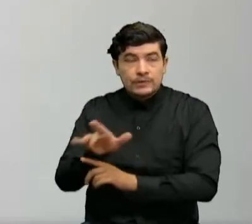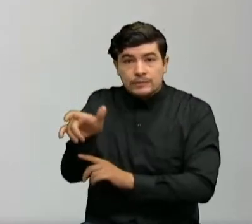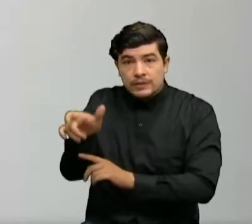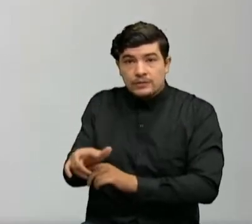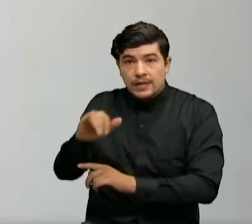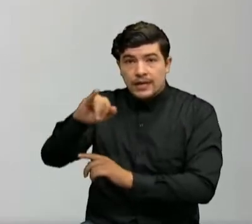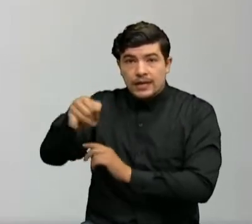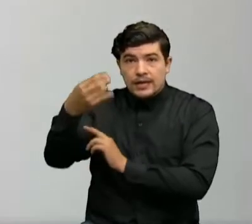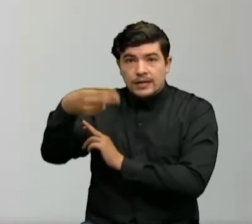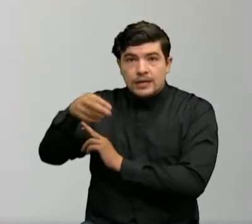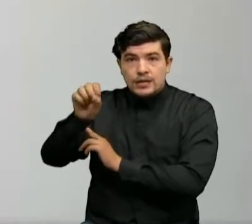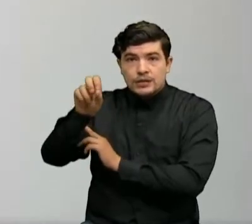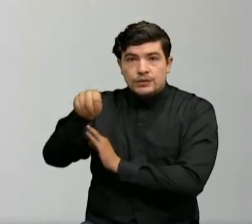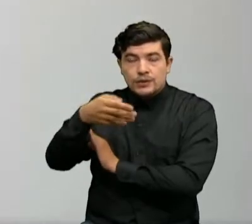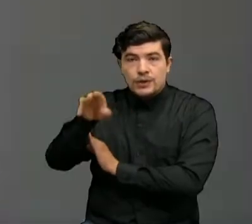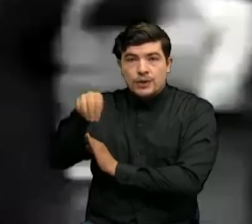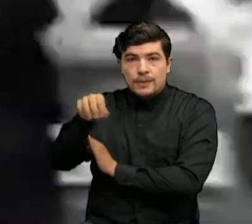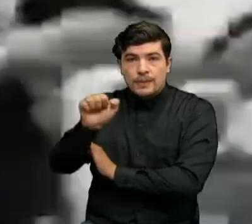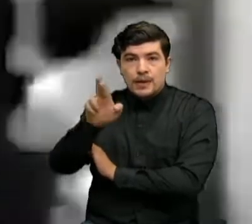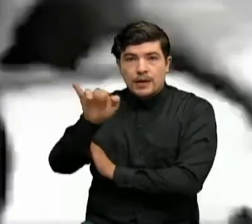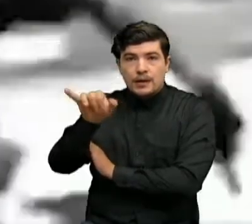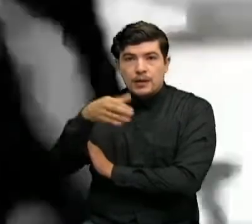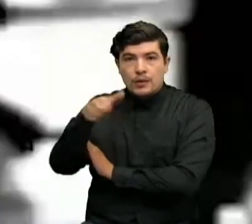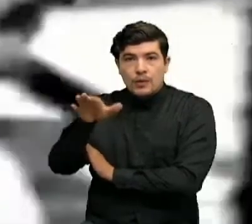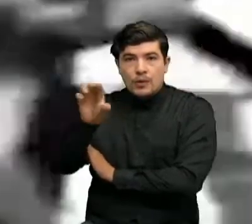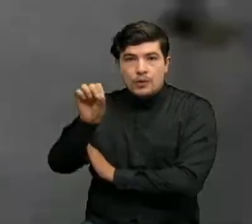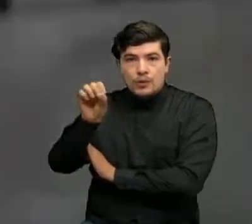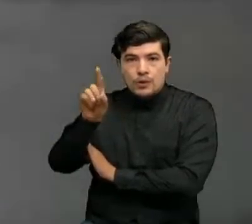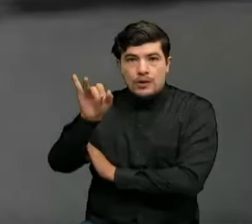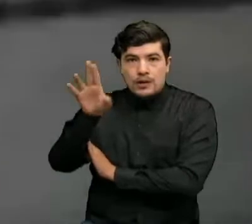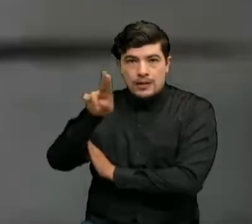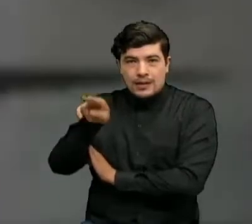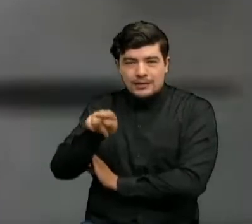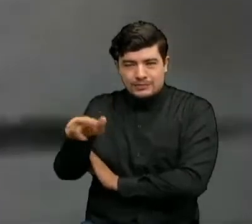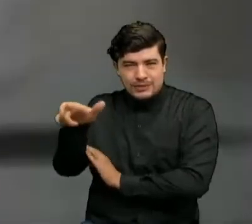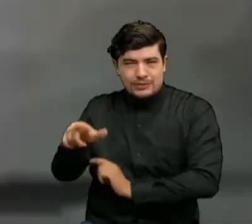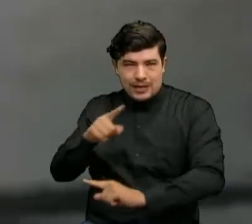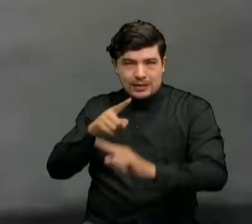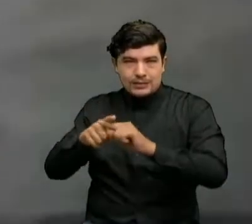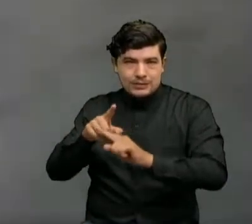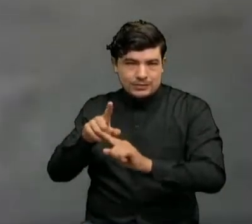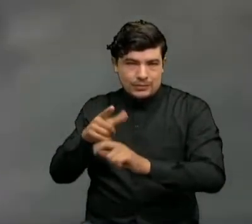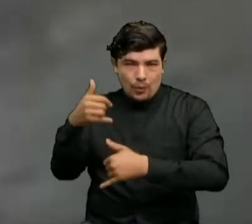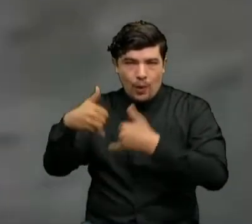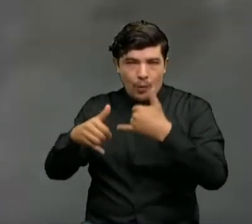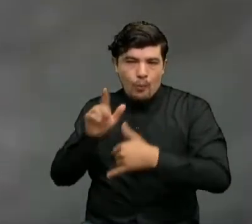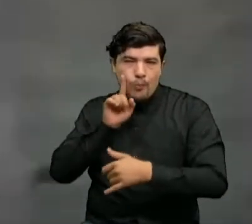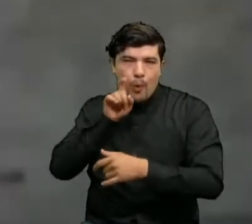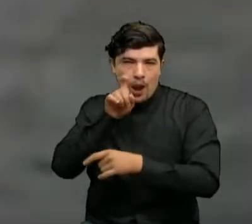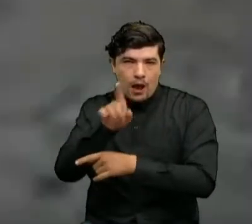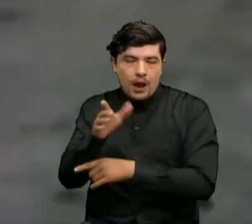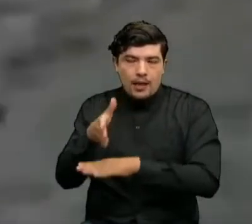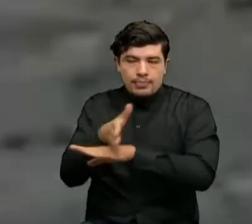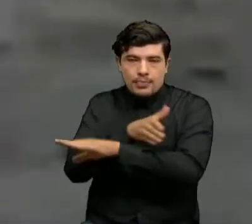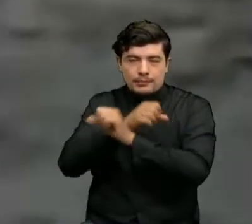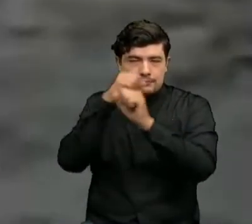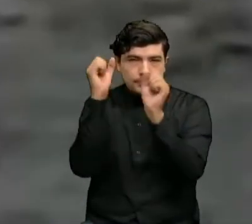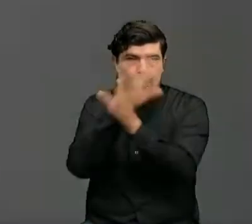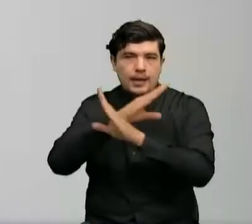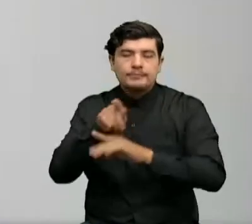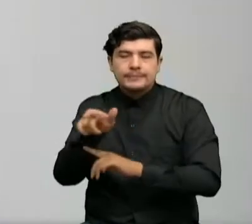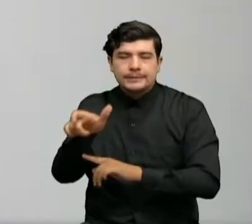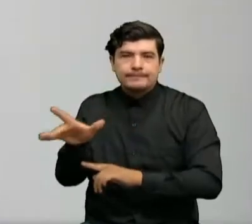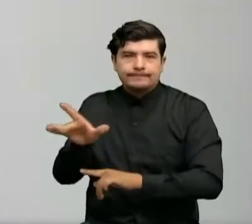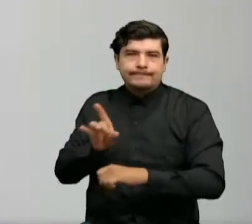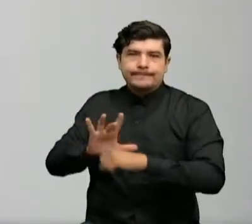Ramírez, exfutbolista del Atlético Bucaramanga, quien esta madrugada falleció debido al COVID-19. Ramírez, como